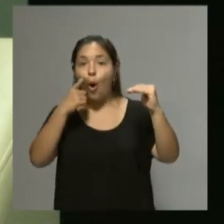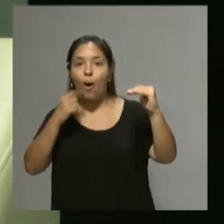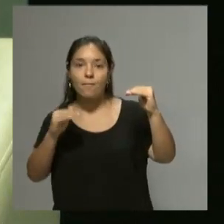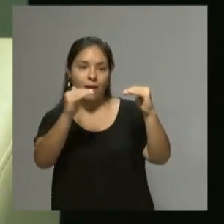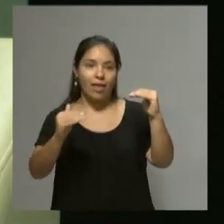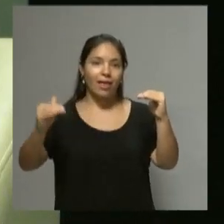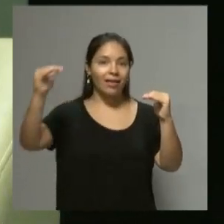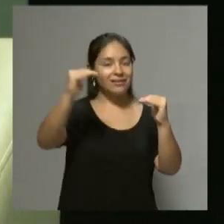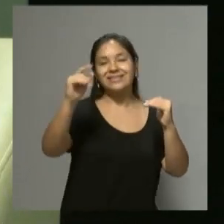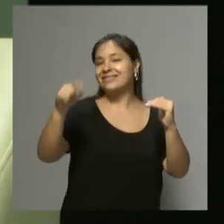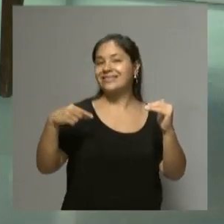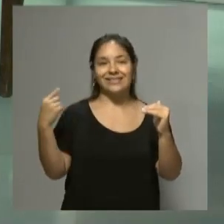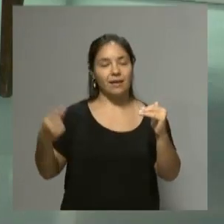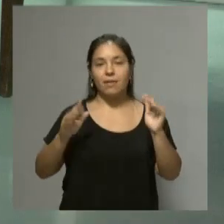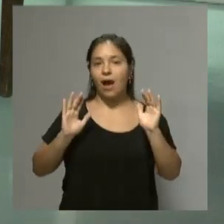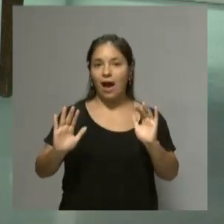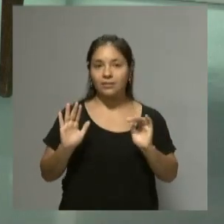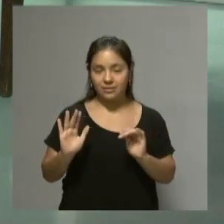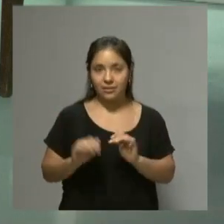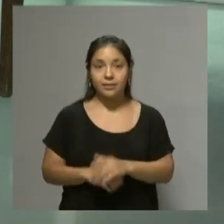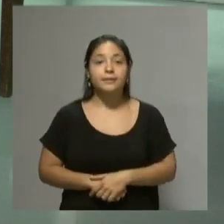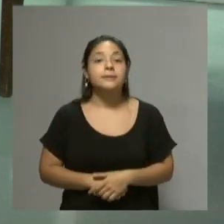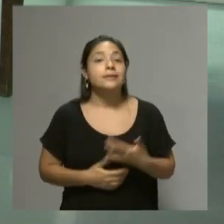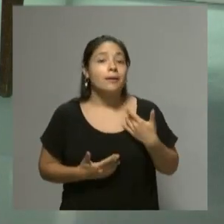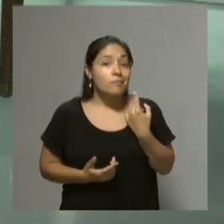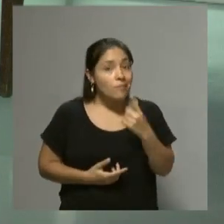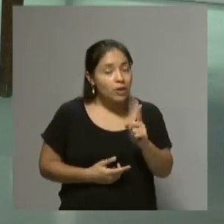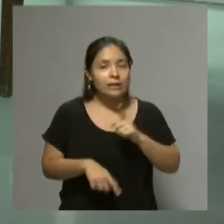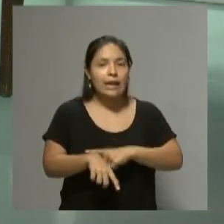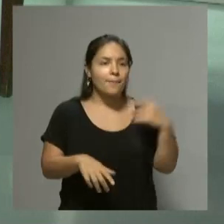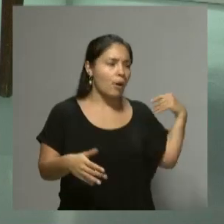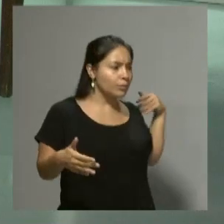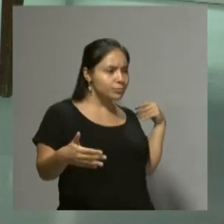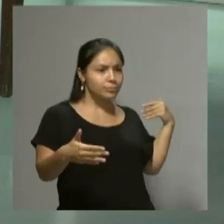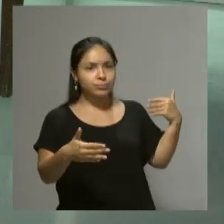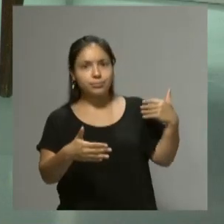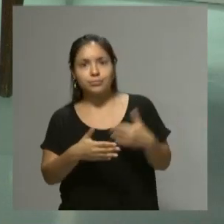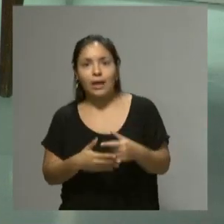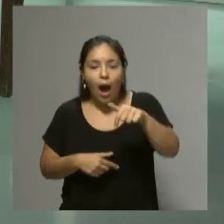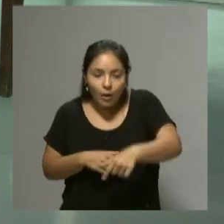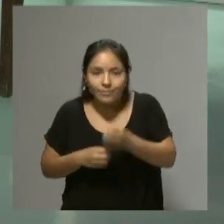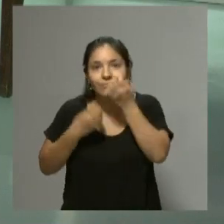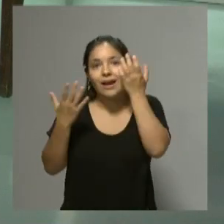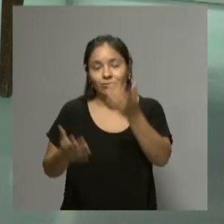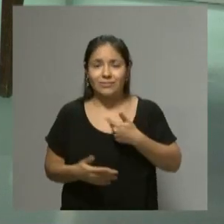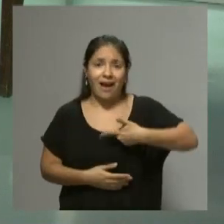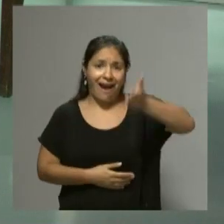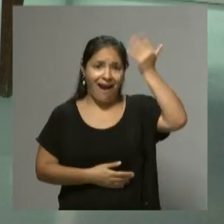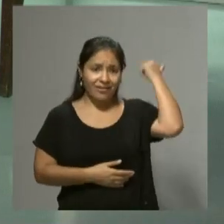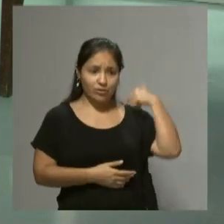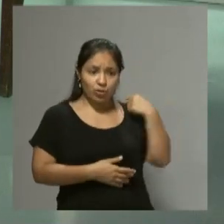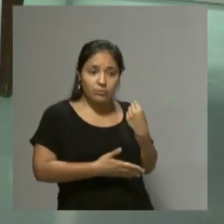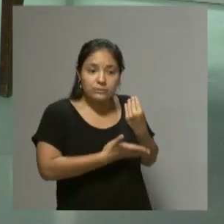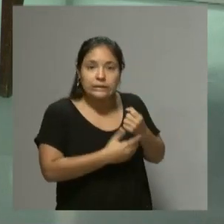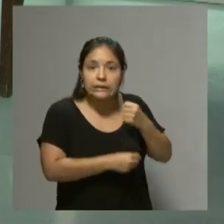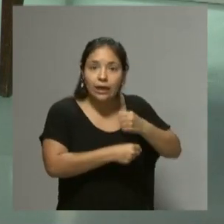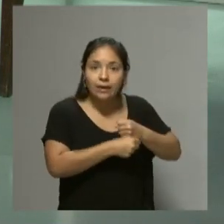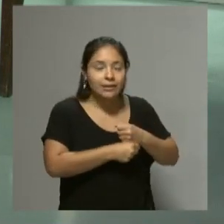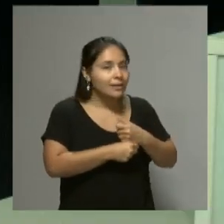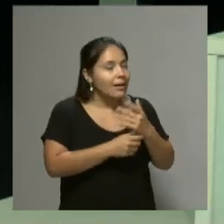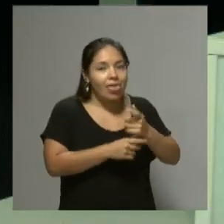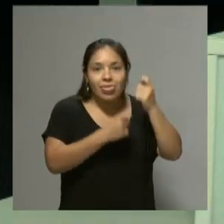ocupa ese puesto. Pero igualmente esto ha mejorado un montón. O sea, en mi época, cuando empecé, vuelvo a decir, era abismal.